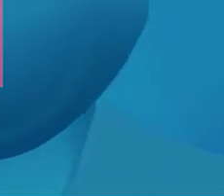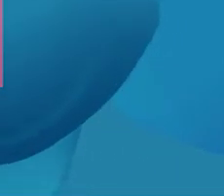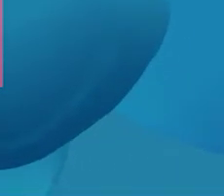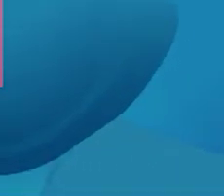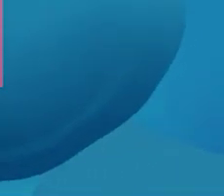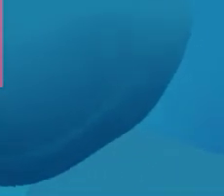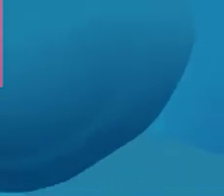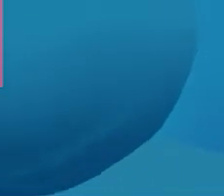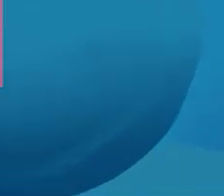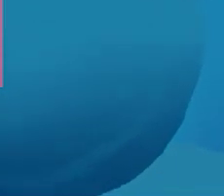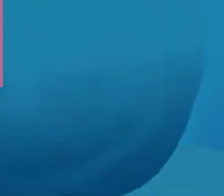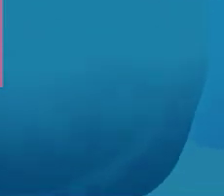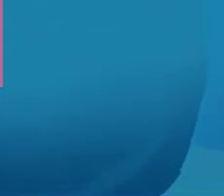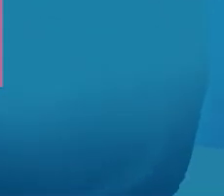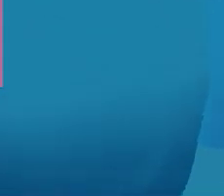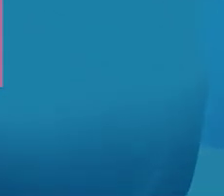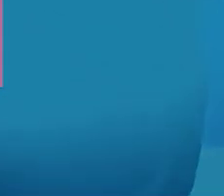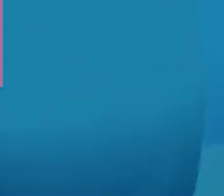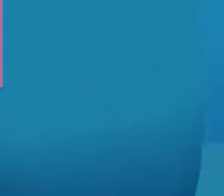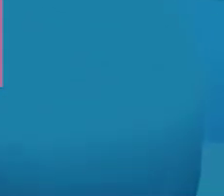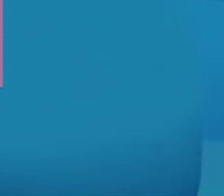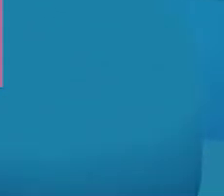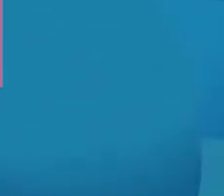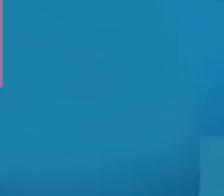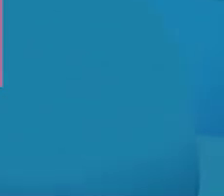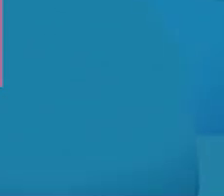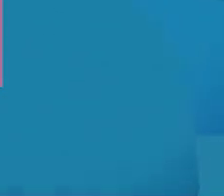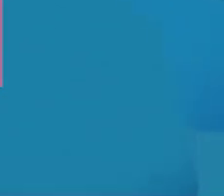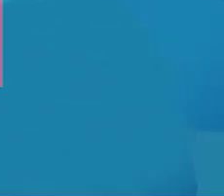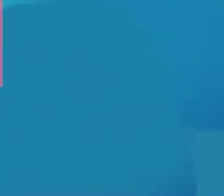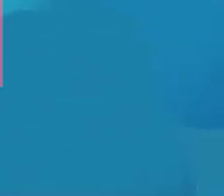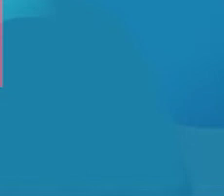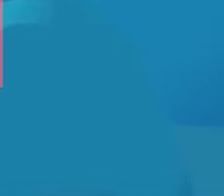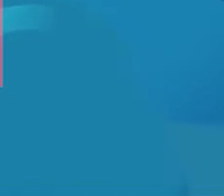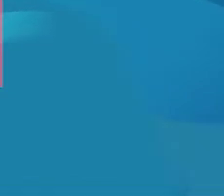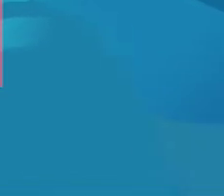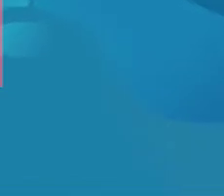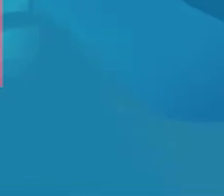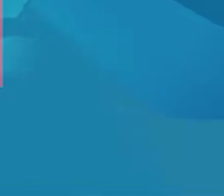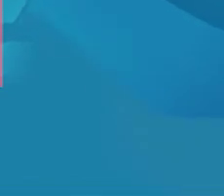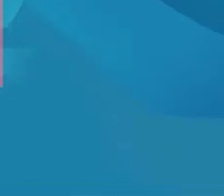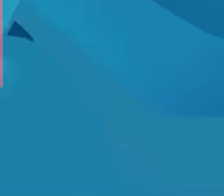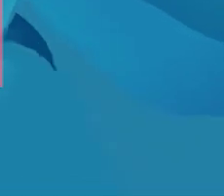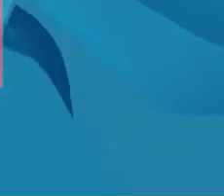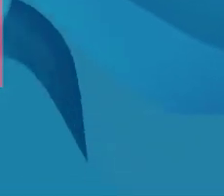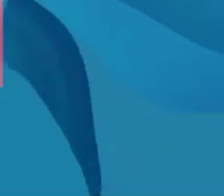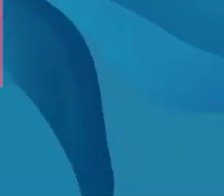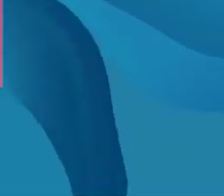canta pese a tu cuerpo.